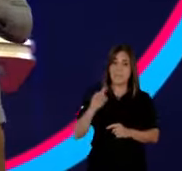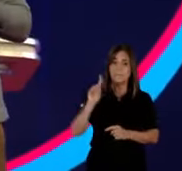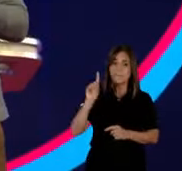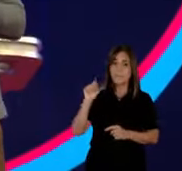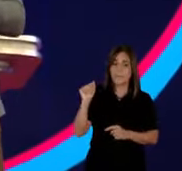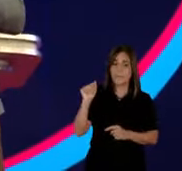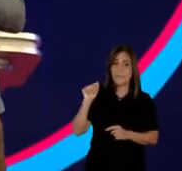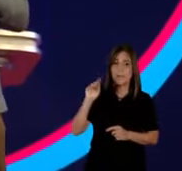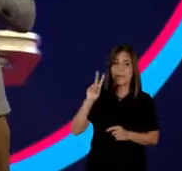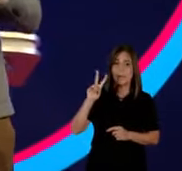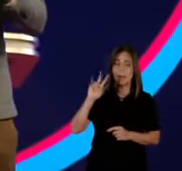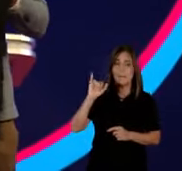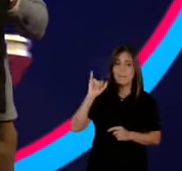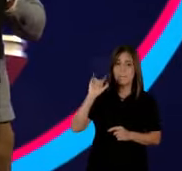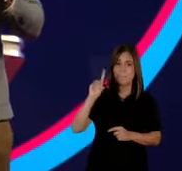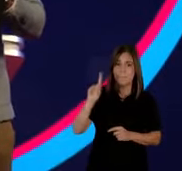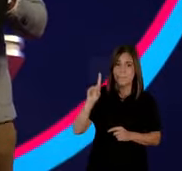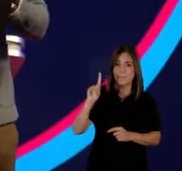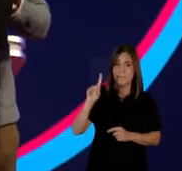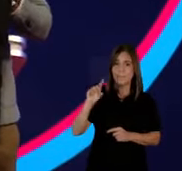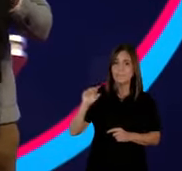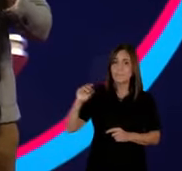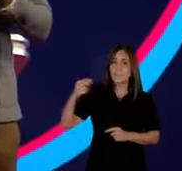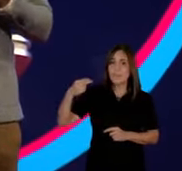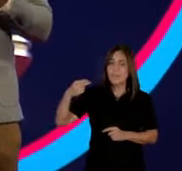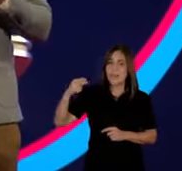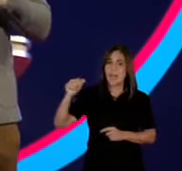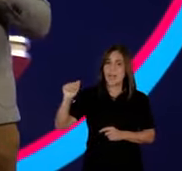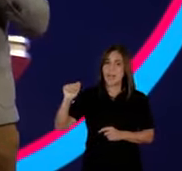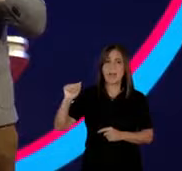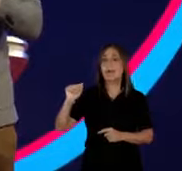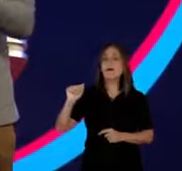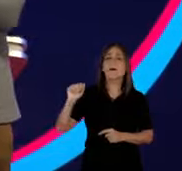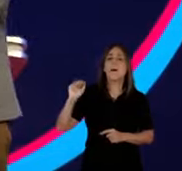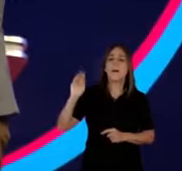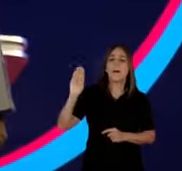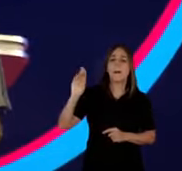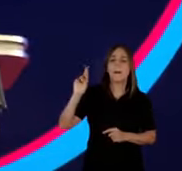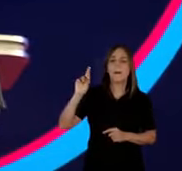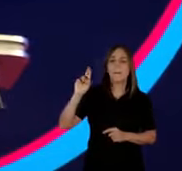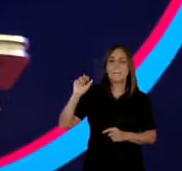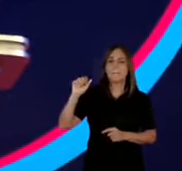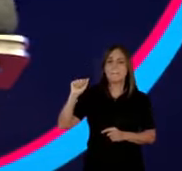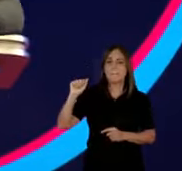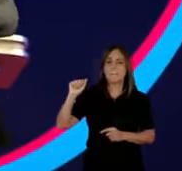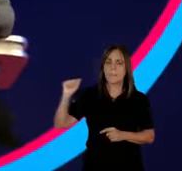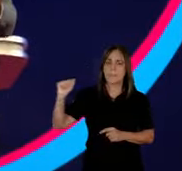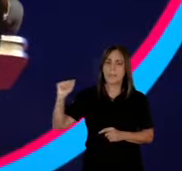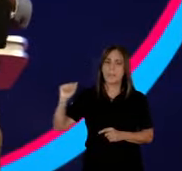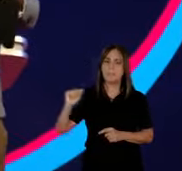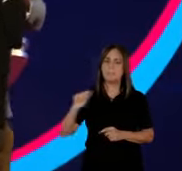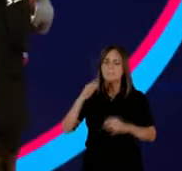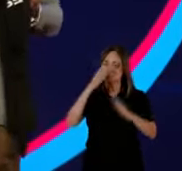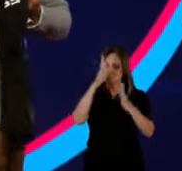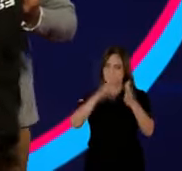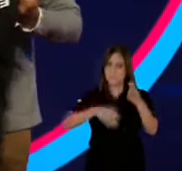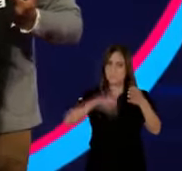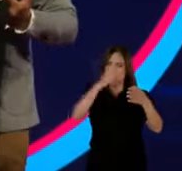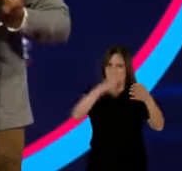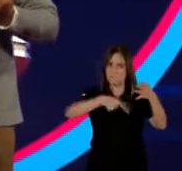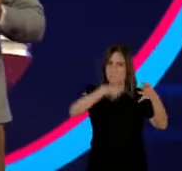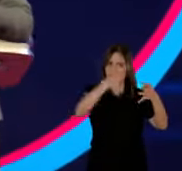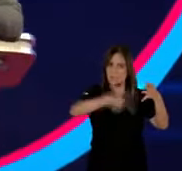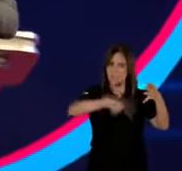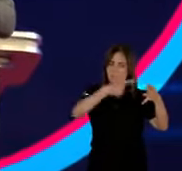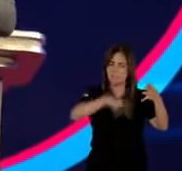orquesta Sariz. Hermano, no se pierda este evento, obviamente tendrá un costo, pero la taquilla ya la tenemos